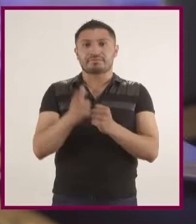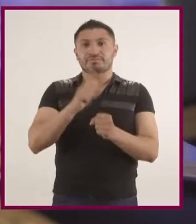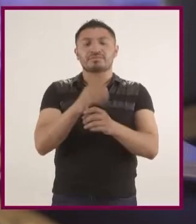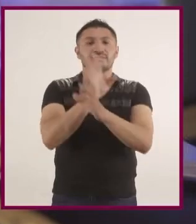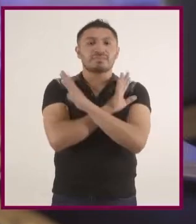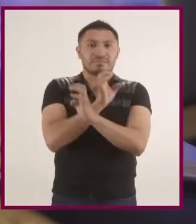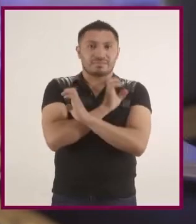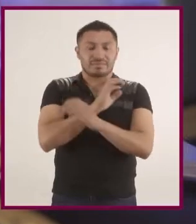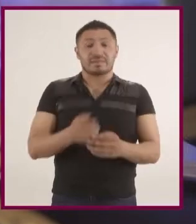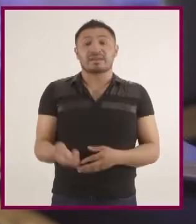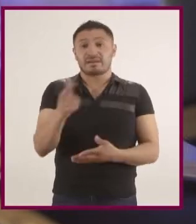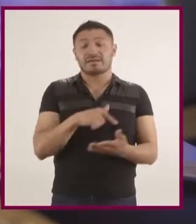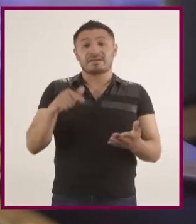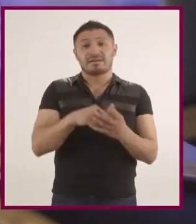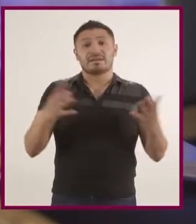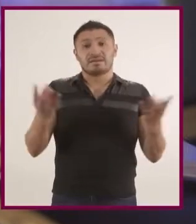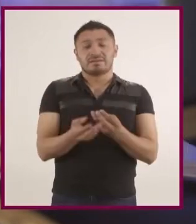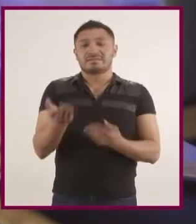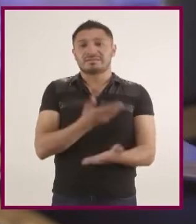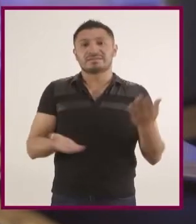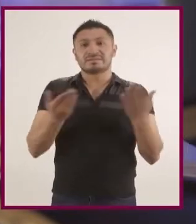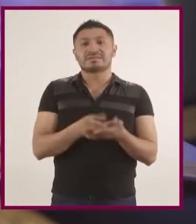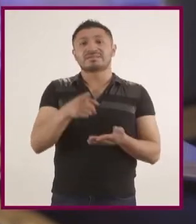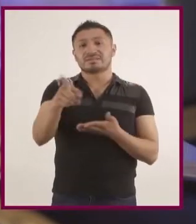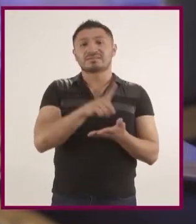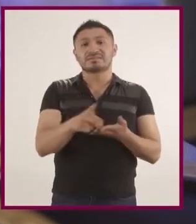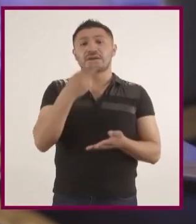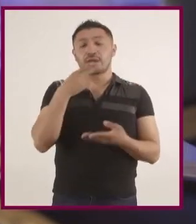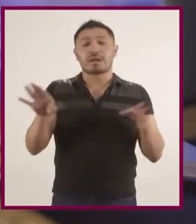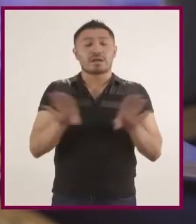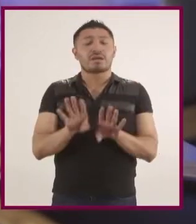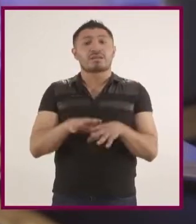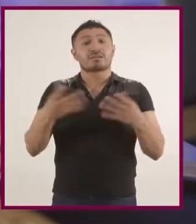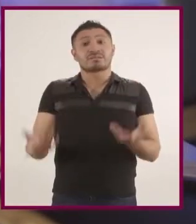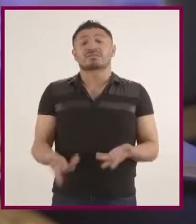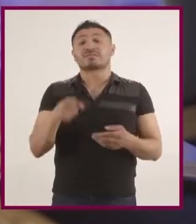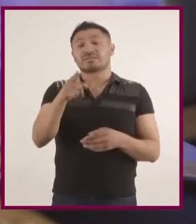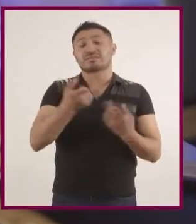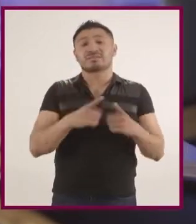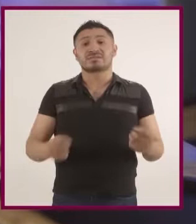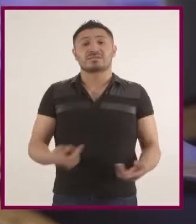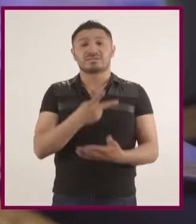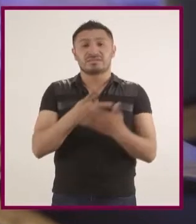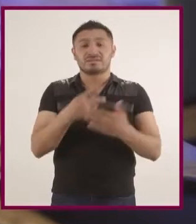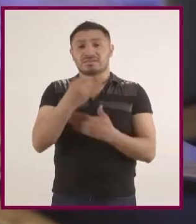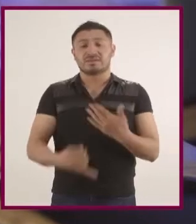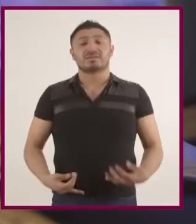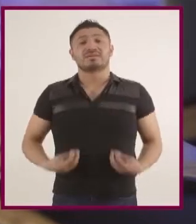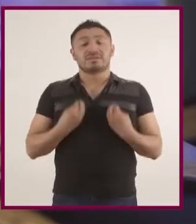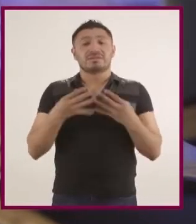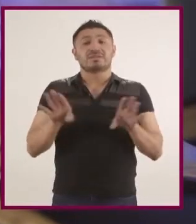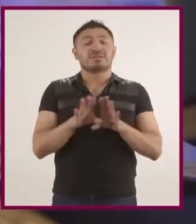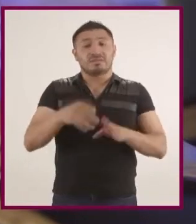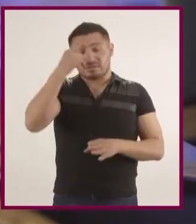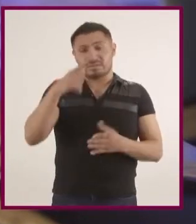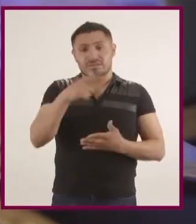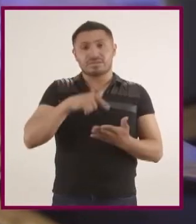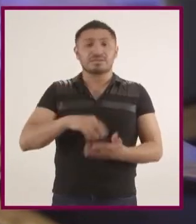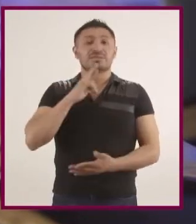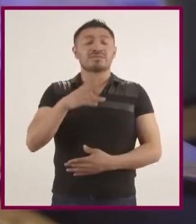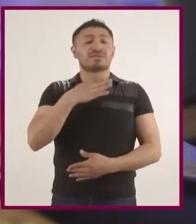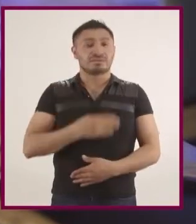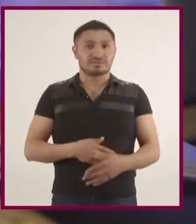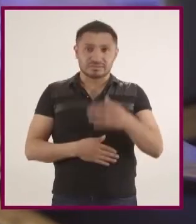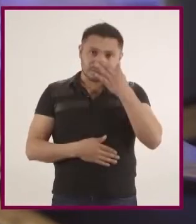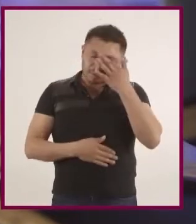cívica y ética un espacio para compartir como ejerces tus derechos y libertades Y cómo desarrollas tu proyecto de vida para la construcción de un lugar más